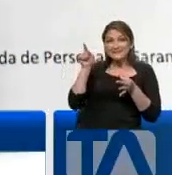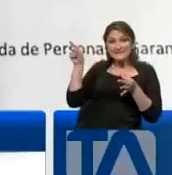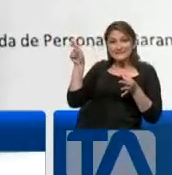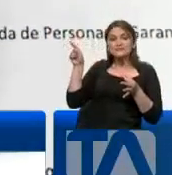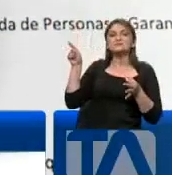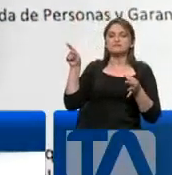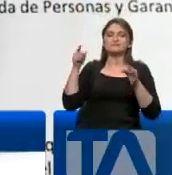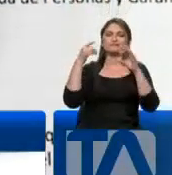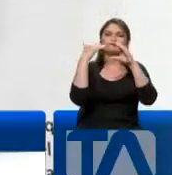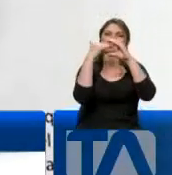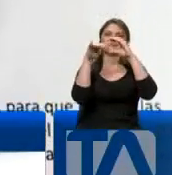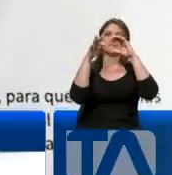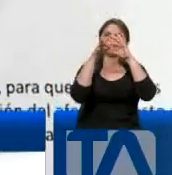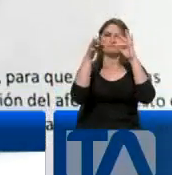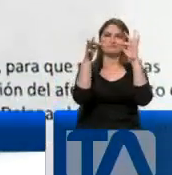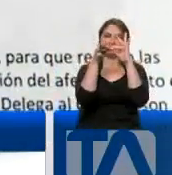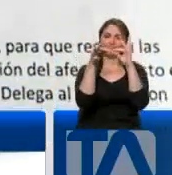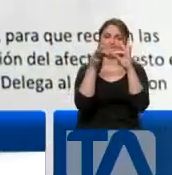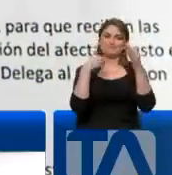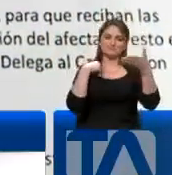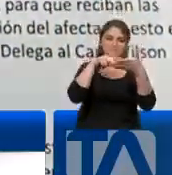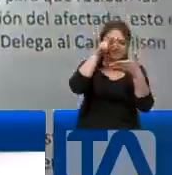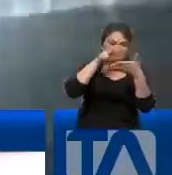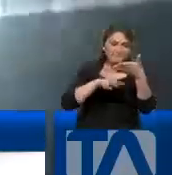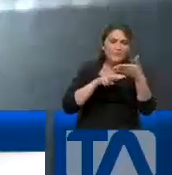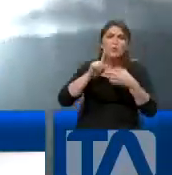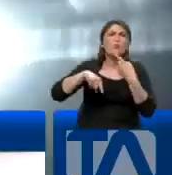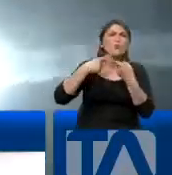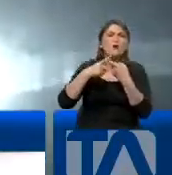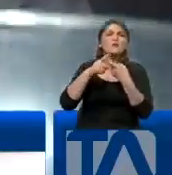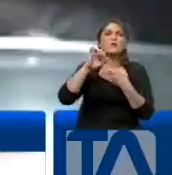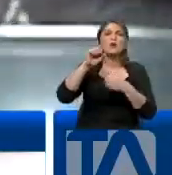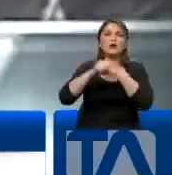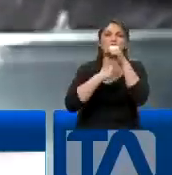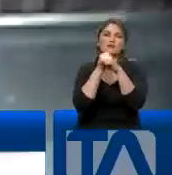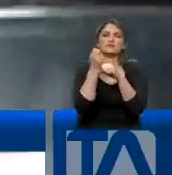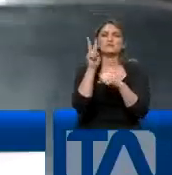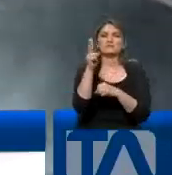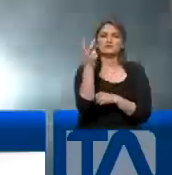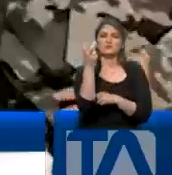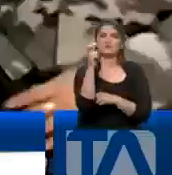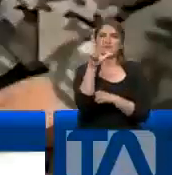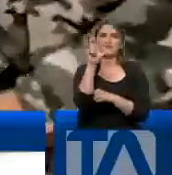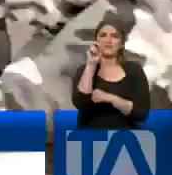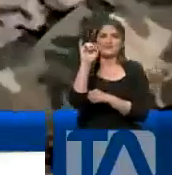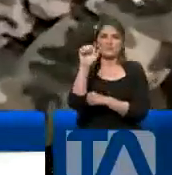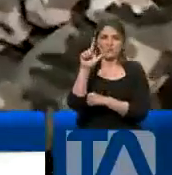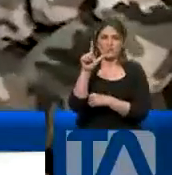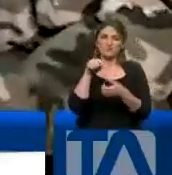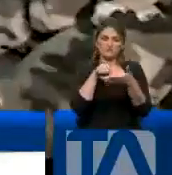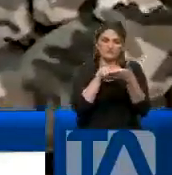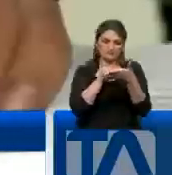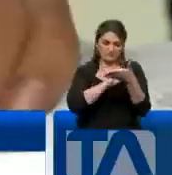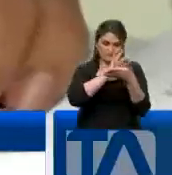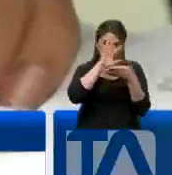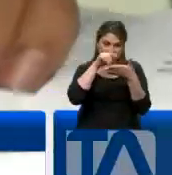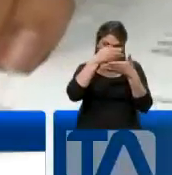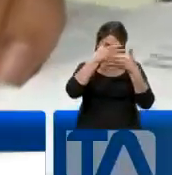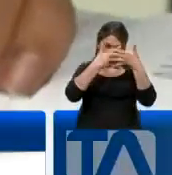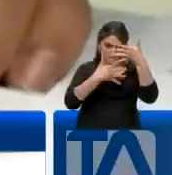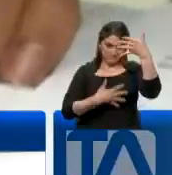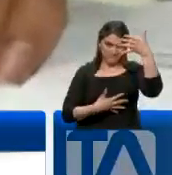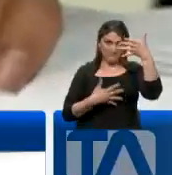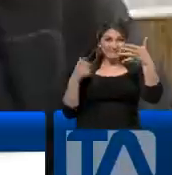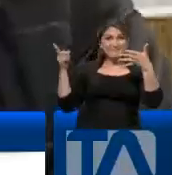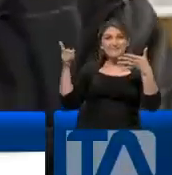correos enviados a Pamela Martínez el 30 de julio de 2012, le daba los últimos detalles del caso en contra del mayor retirado